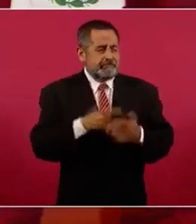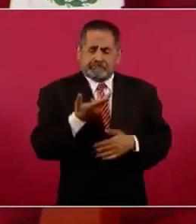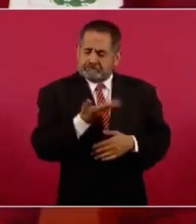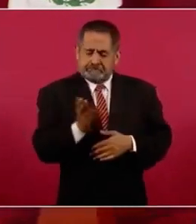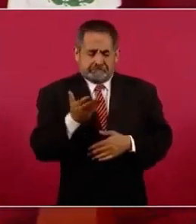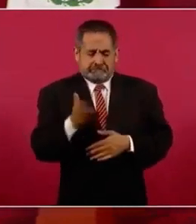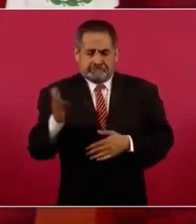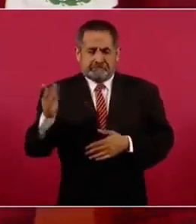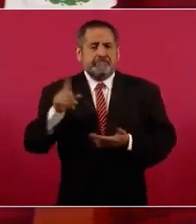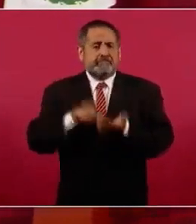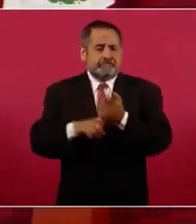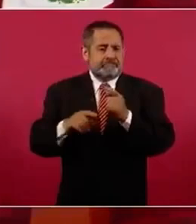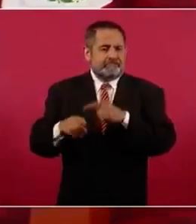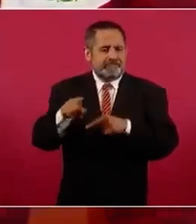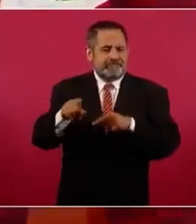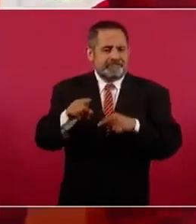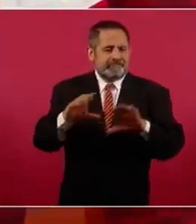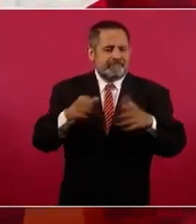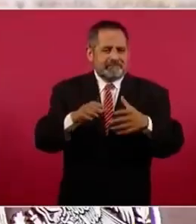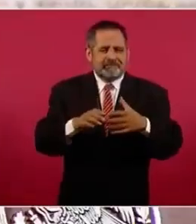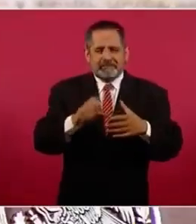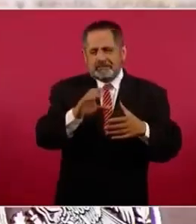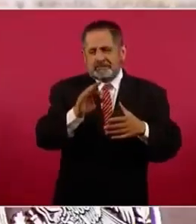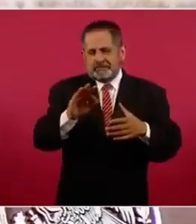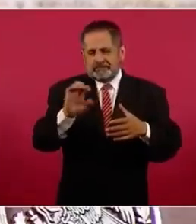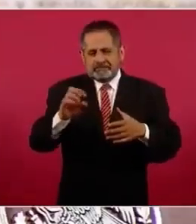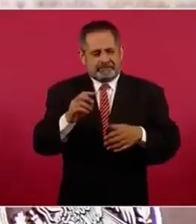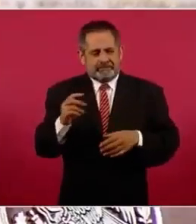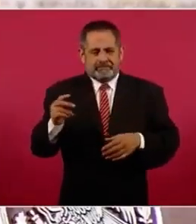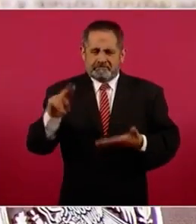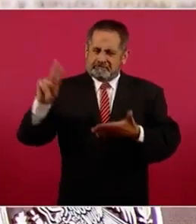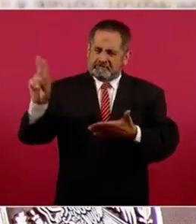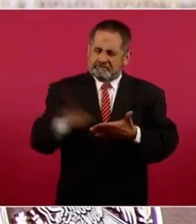trabajadores electricistas, de un plumazo.